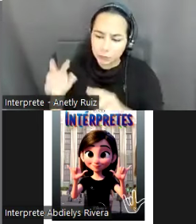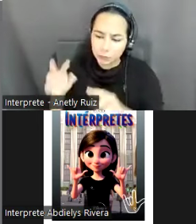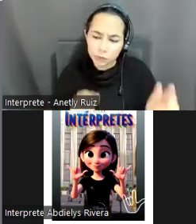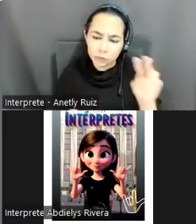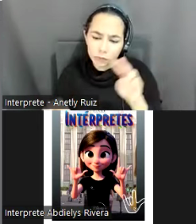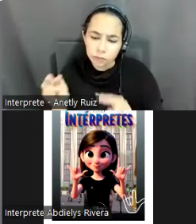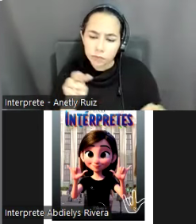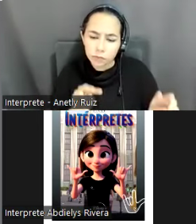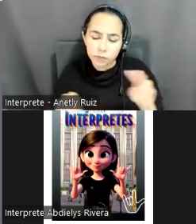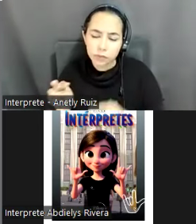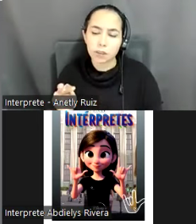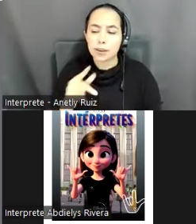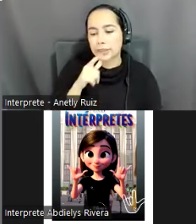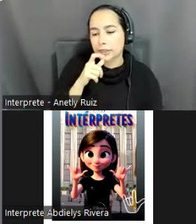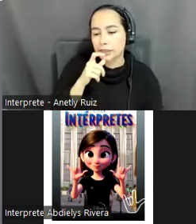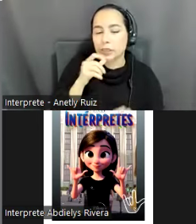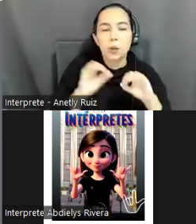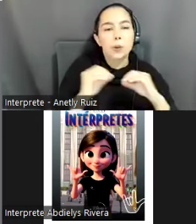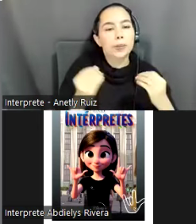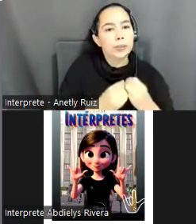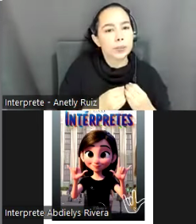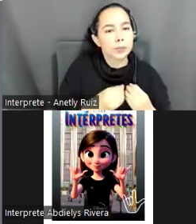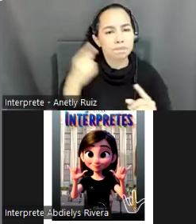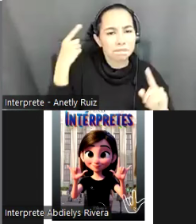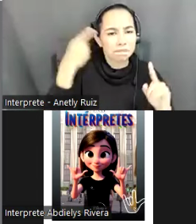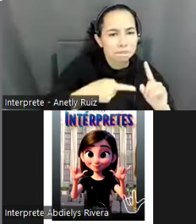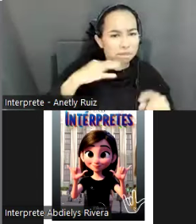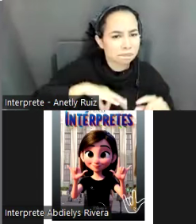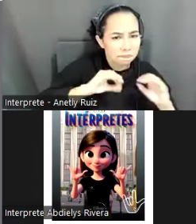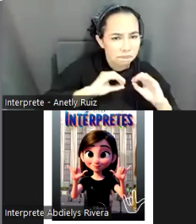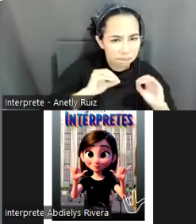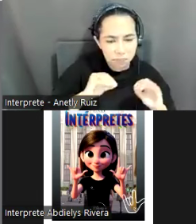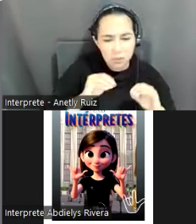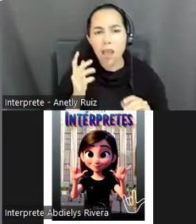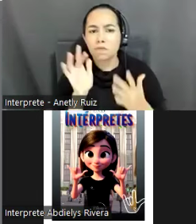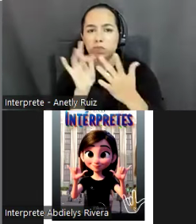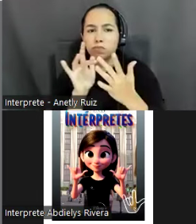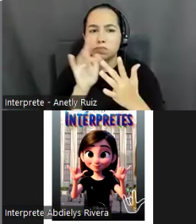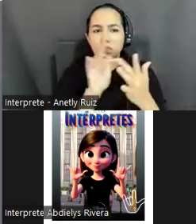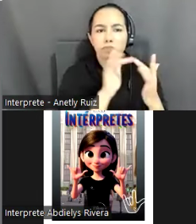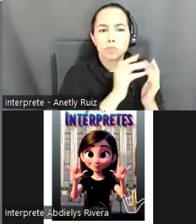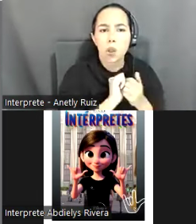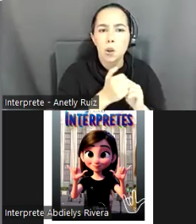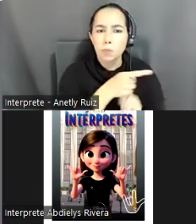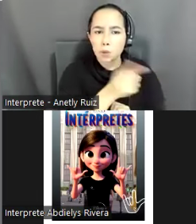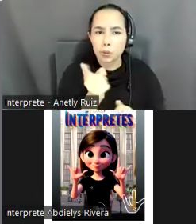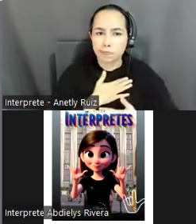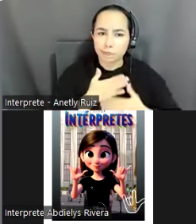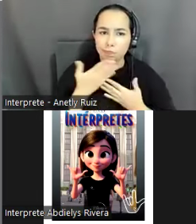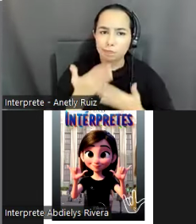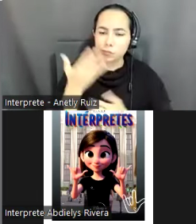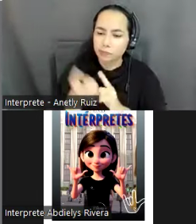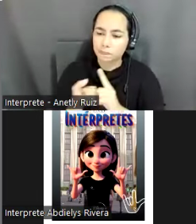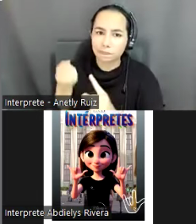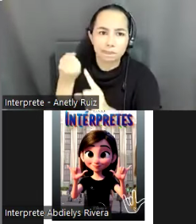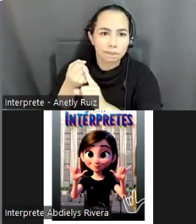Las organizaciones sin fines de lucro, ver cómo podrían crear impacto social, que yo sé que hay muchas organizaciones sin fines de